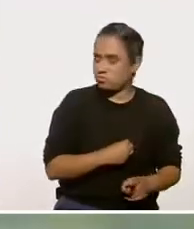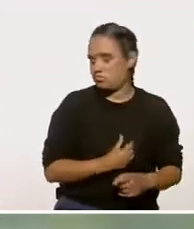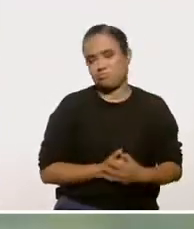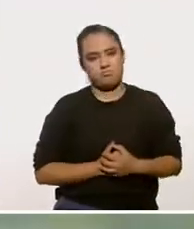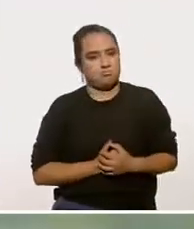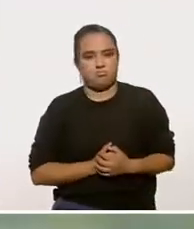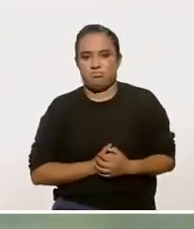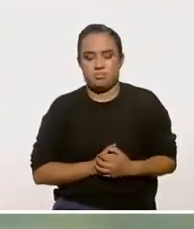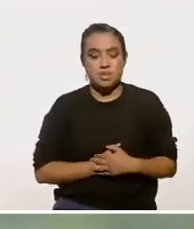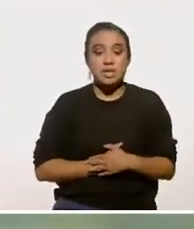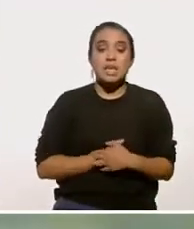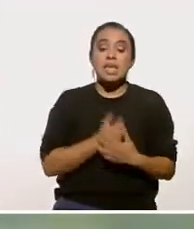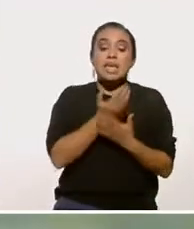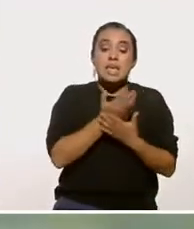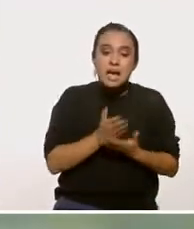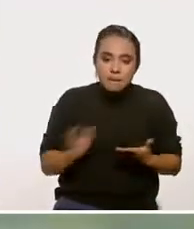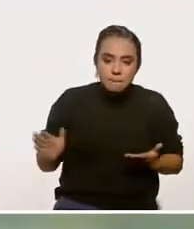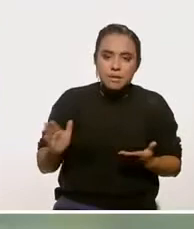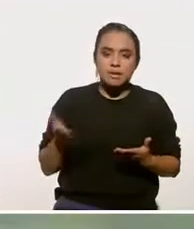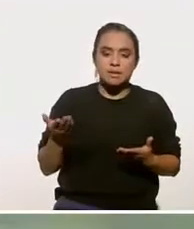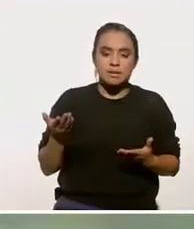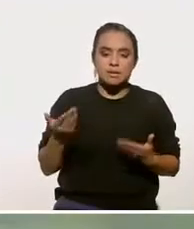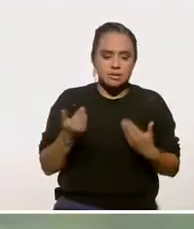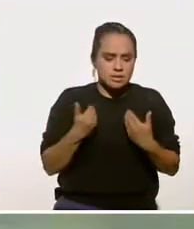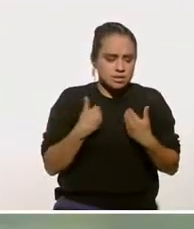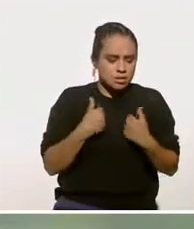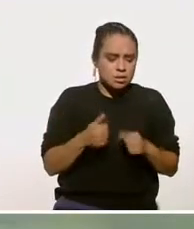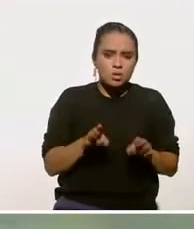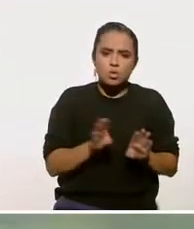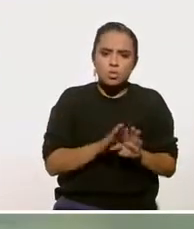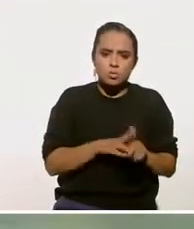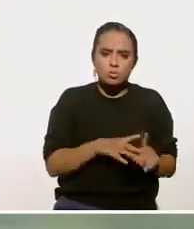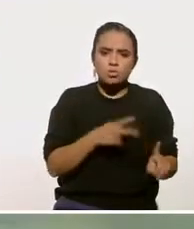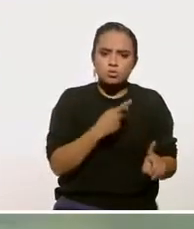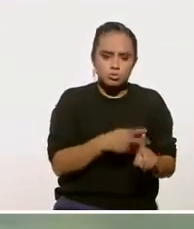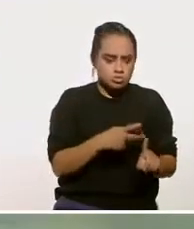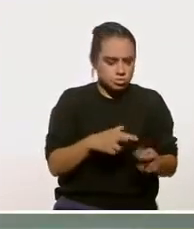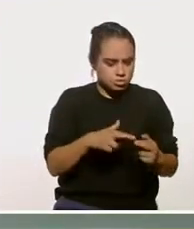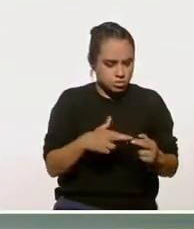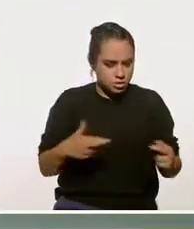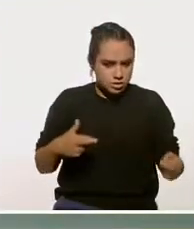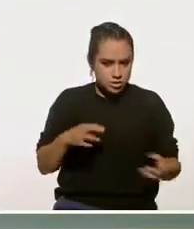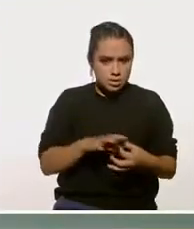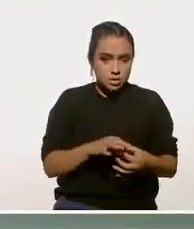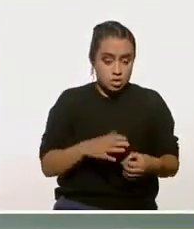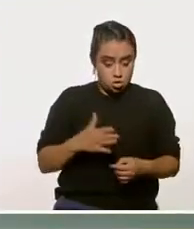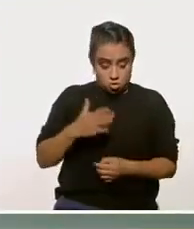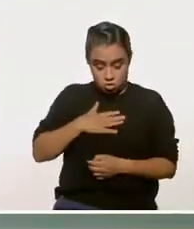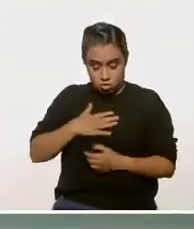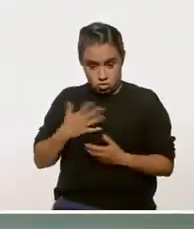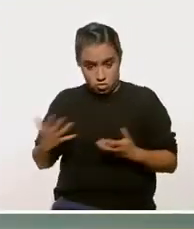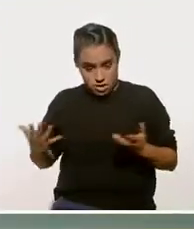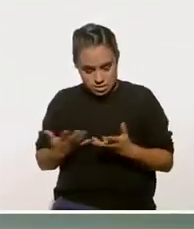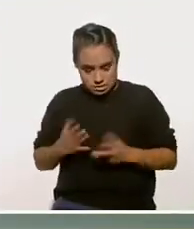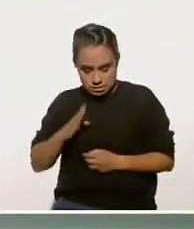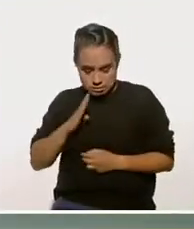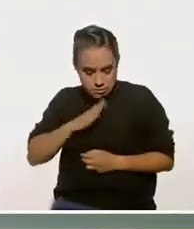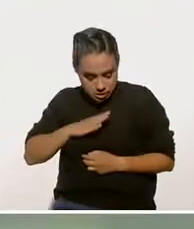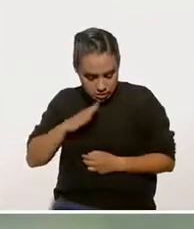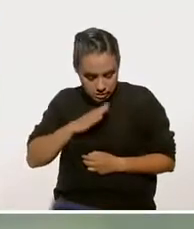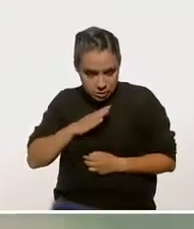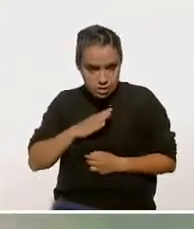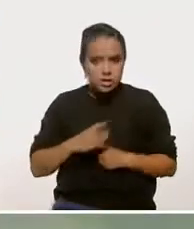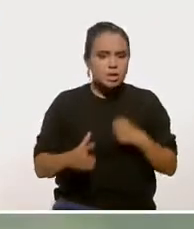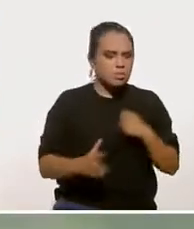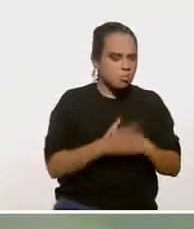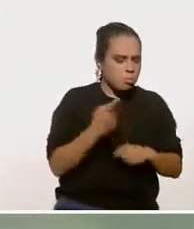haya la posibilidad de entender cuál es la reacción o la relación entre lo que yo estoy haciendo que está mal y por qué